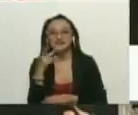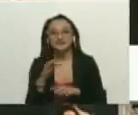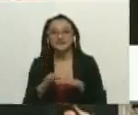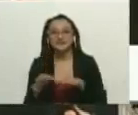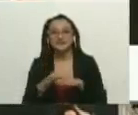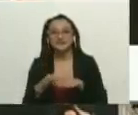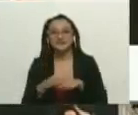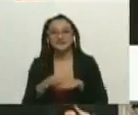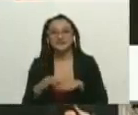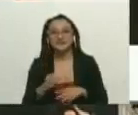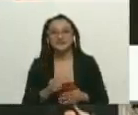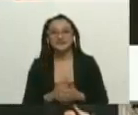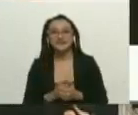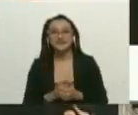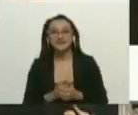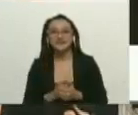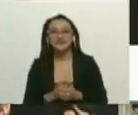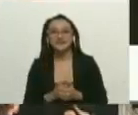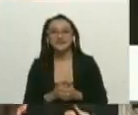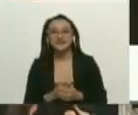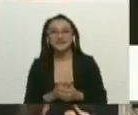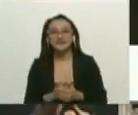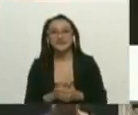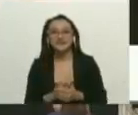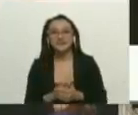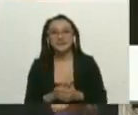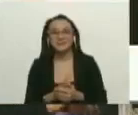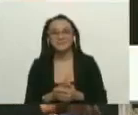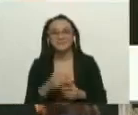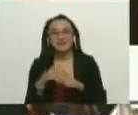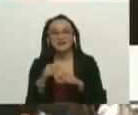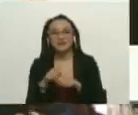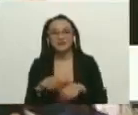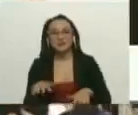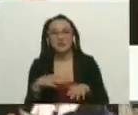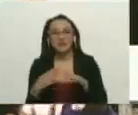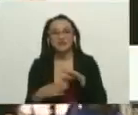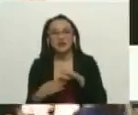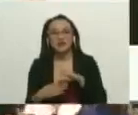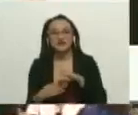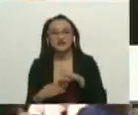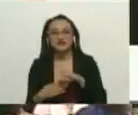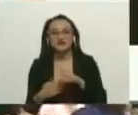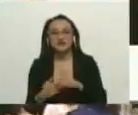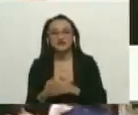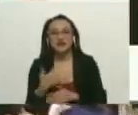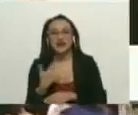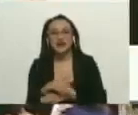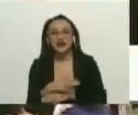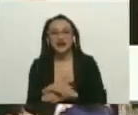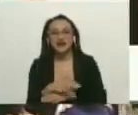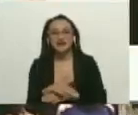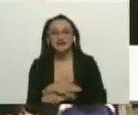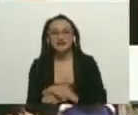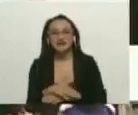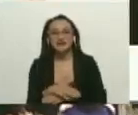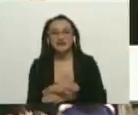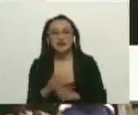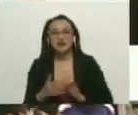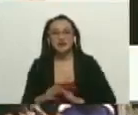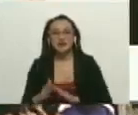municipales y de nuestras gloriosas estructuras de base, calle, comunidad